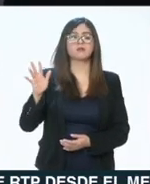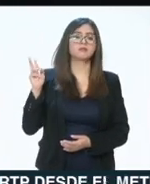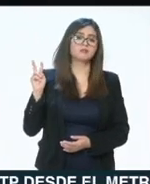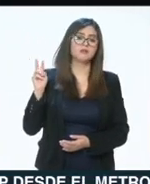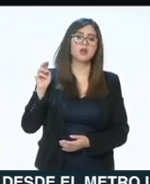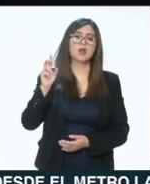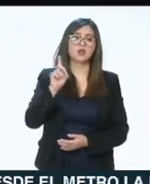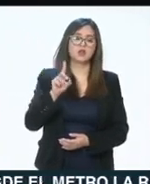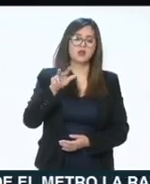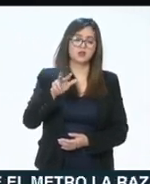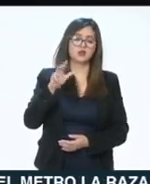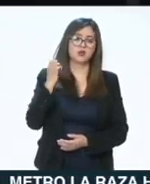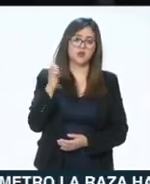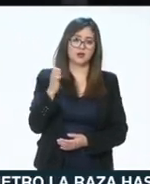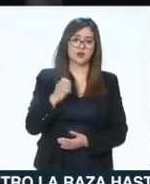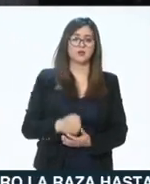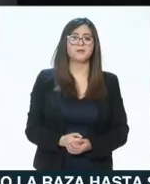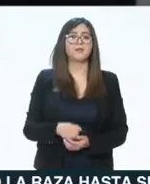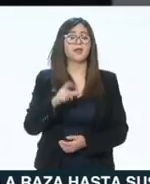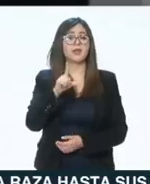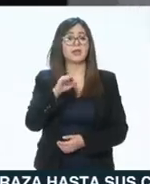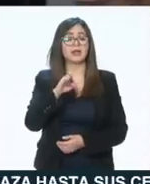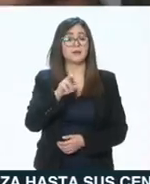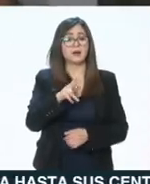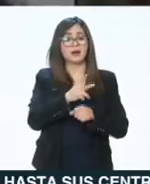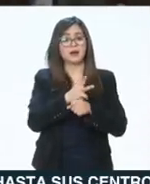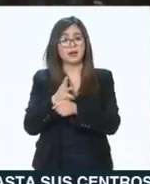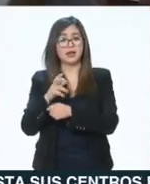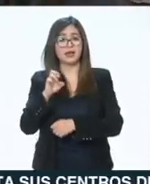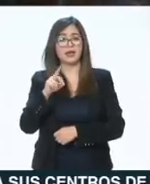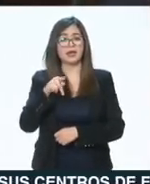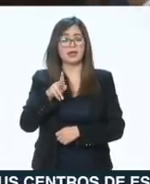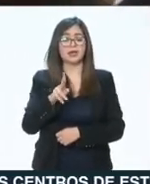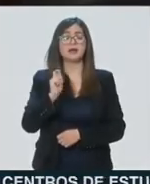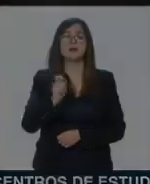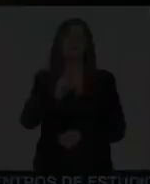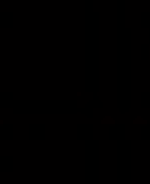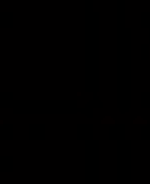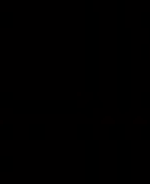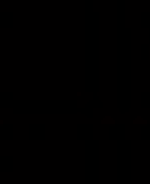de enero. Con imágenes de Liber Rodríguez, Eric Pinto, 21 Noticias.